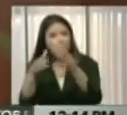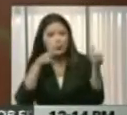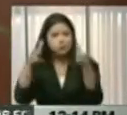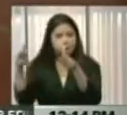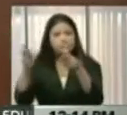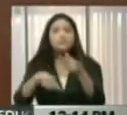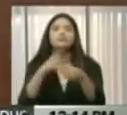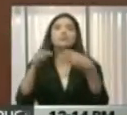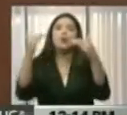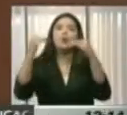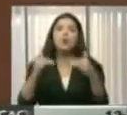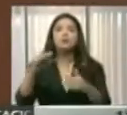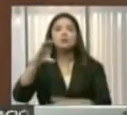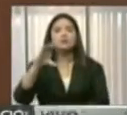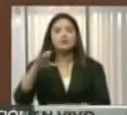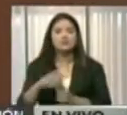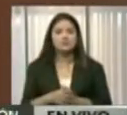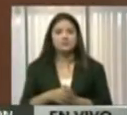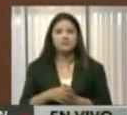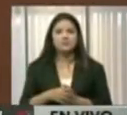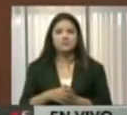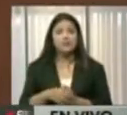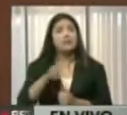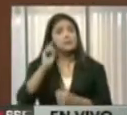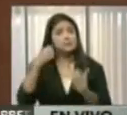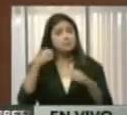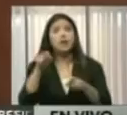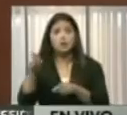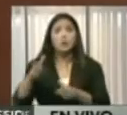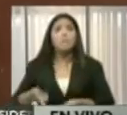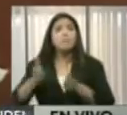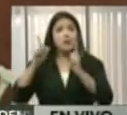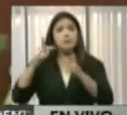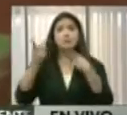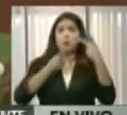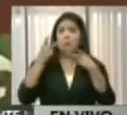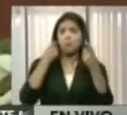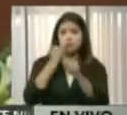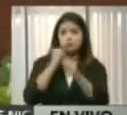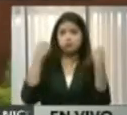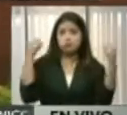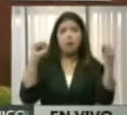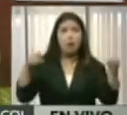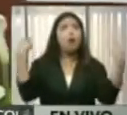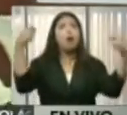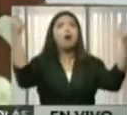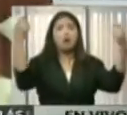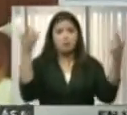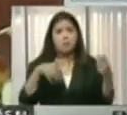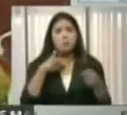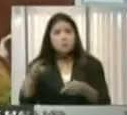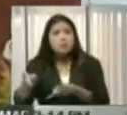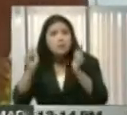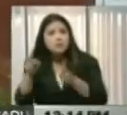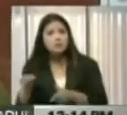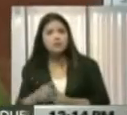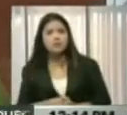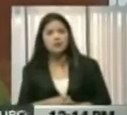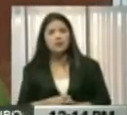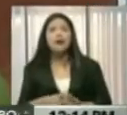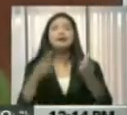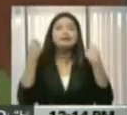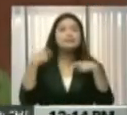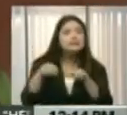C. Condiciones y garantías para el ejercicio de la política para el ELN. D. Tratar la privación